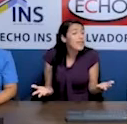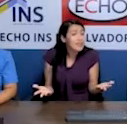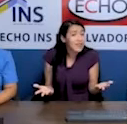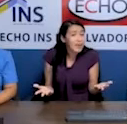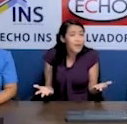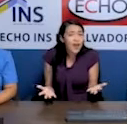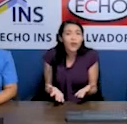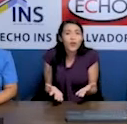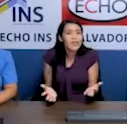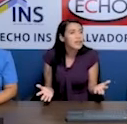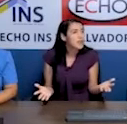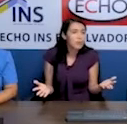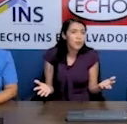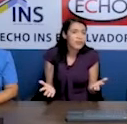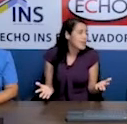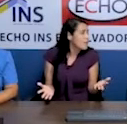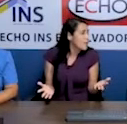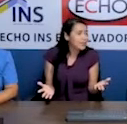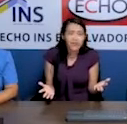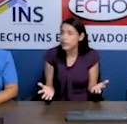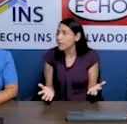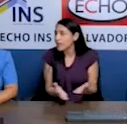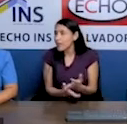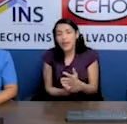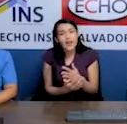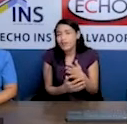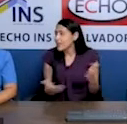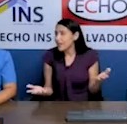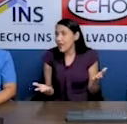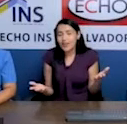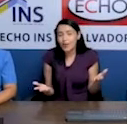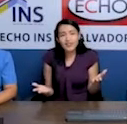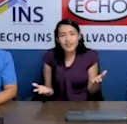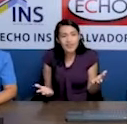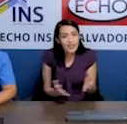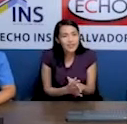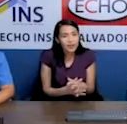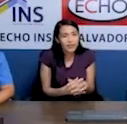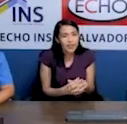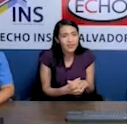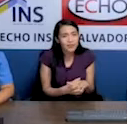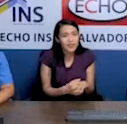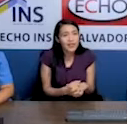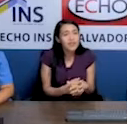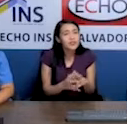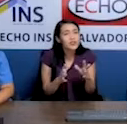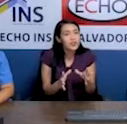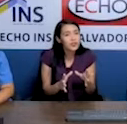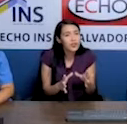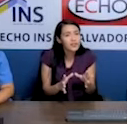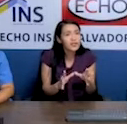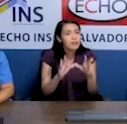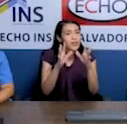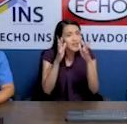ejemplo hiperglicemia o las hipoglicemias, que son a la orden del día en las unidades, ¿verdad? Y que